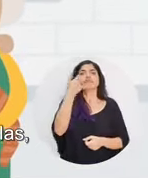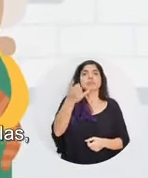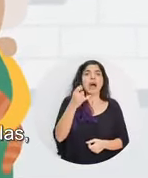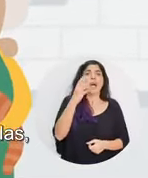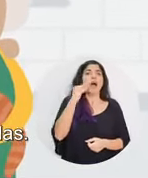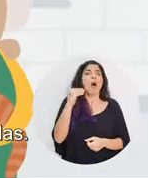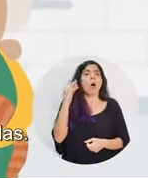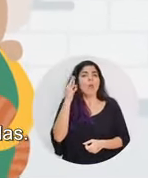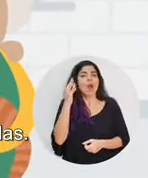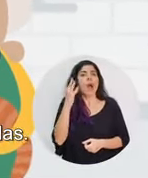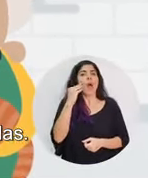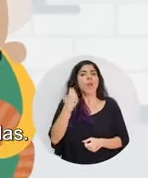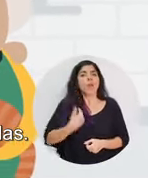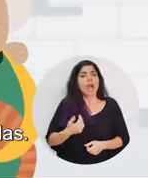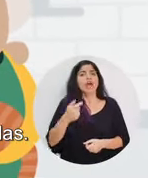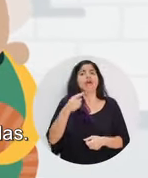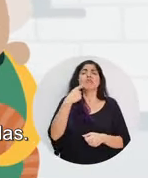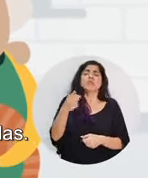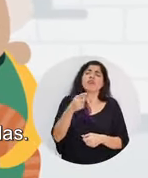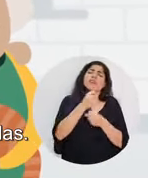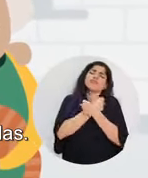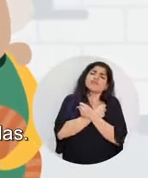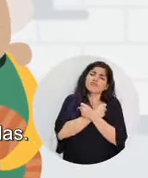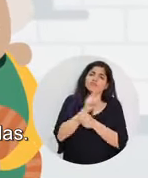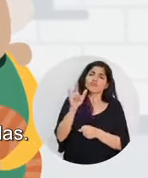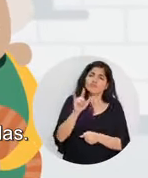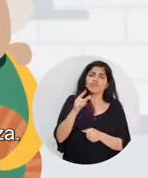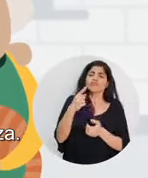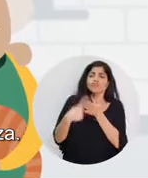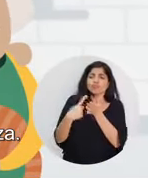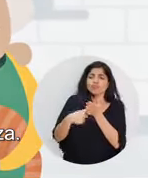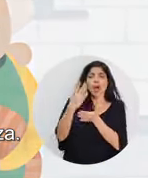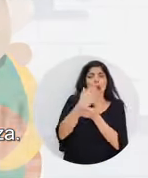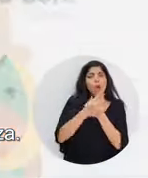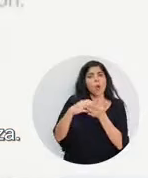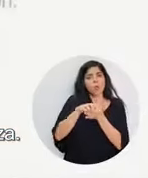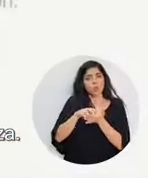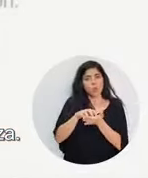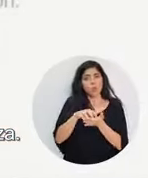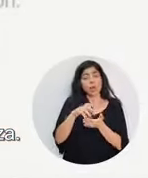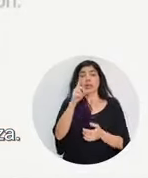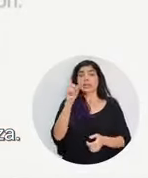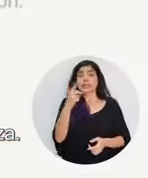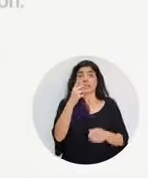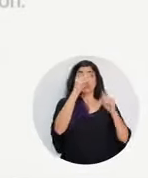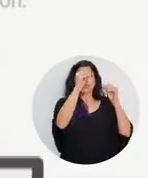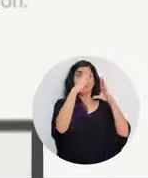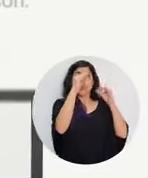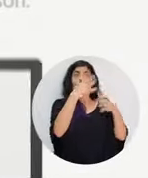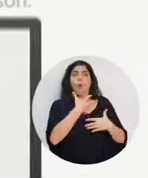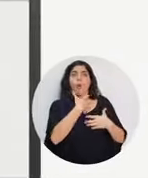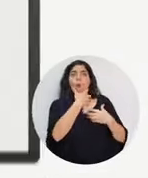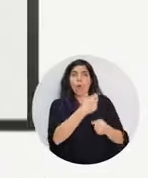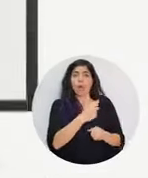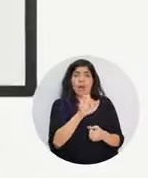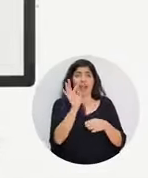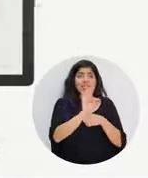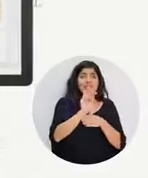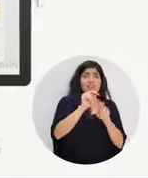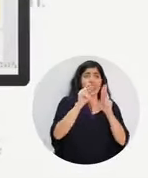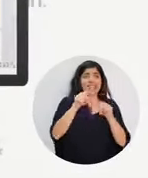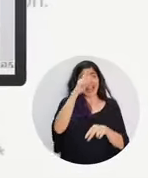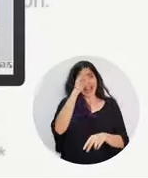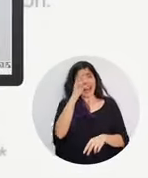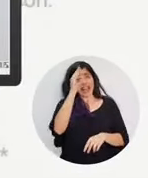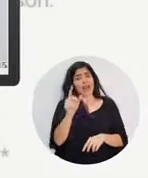o abuelas. Dígales que les aman y conversen sus dudas. Busque siempre información de confianza. No crea todo lo que ve en televisión